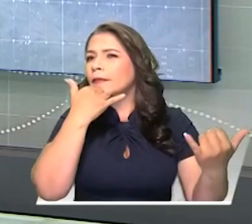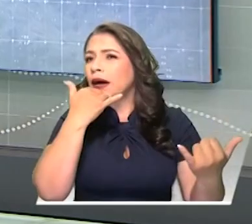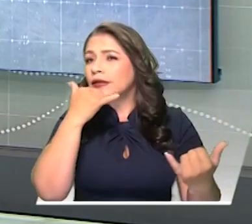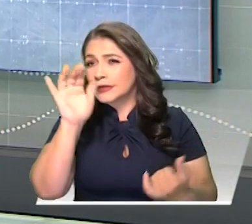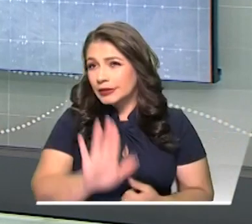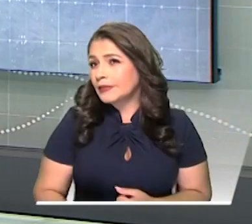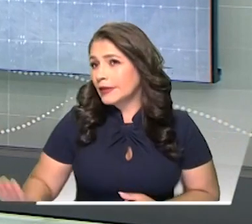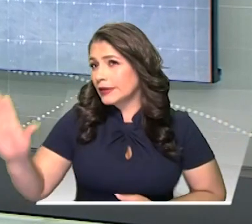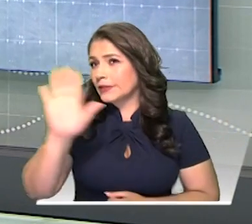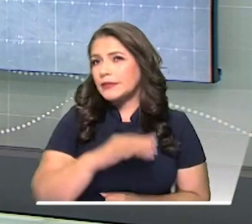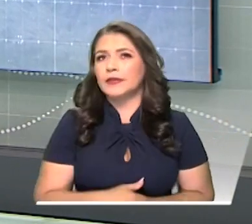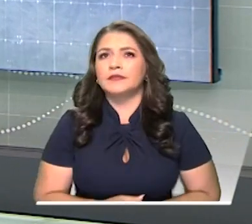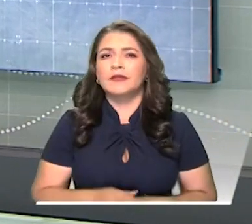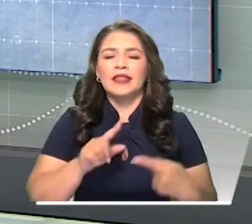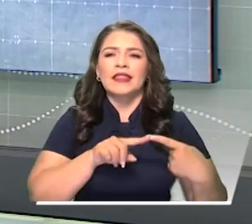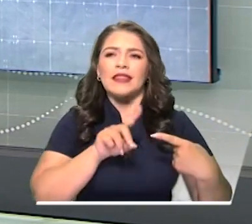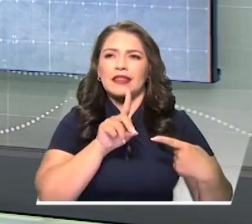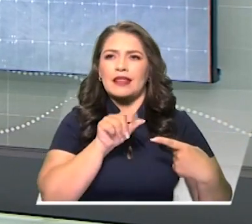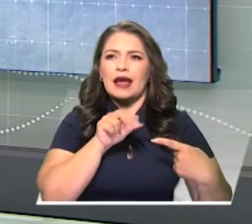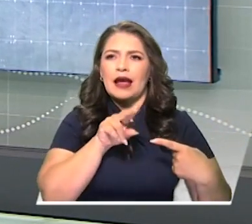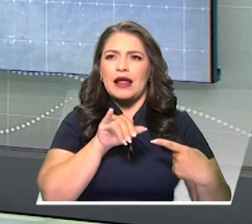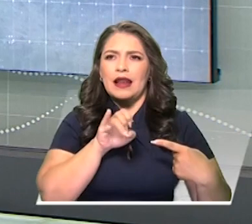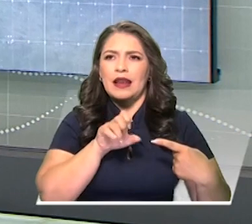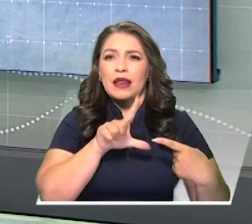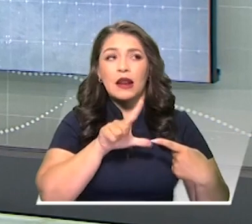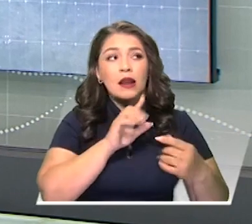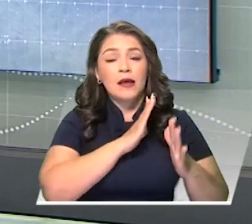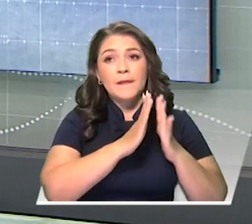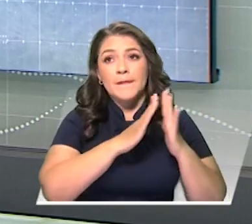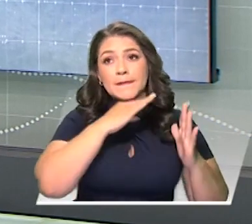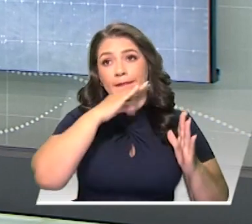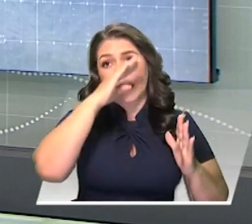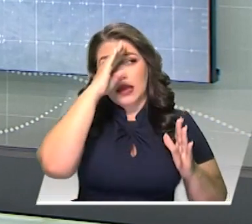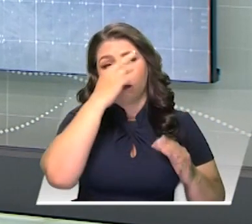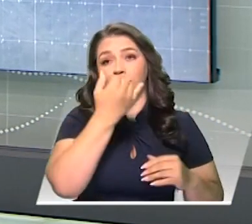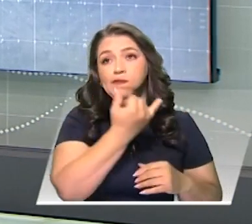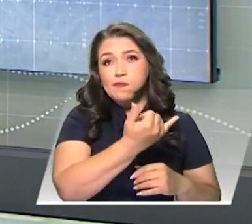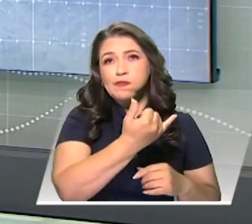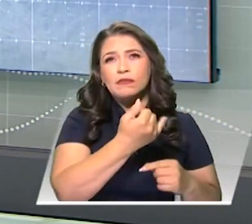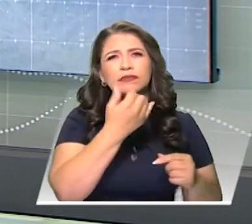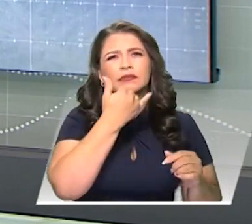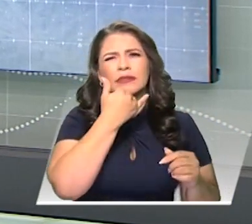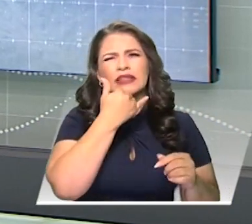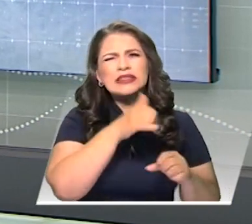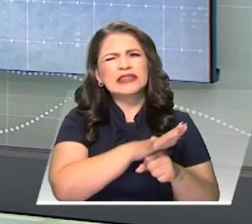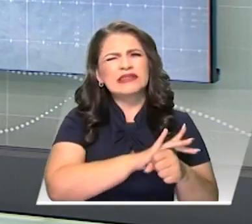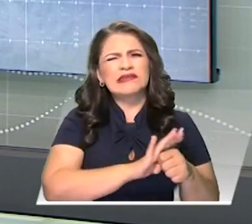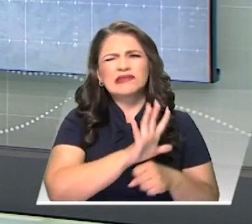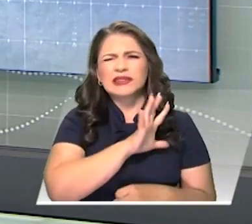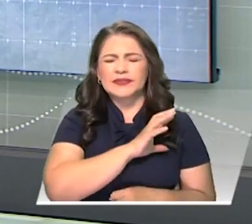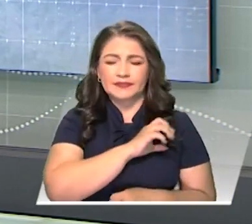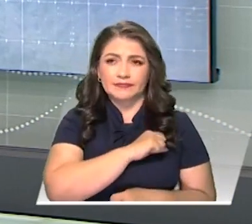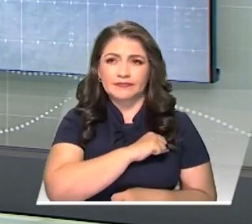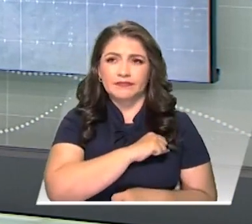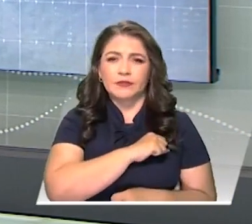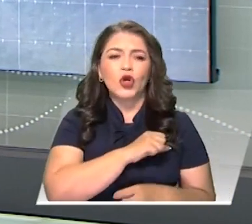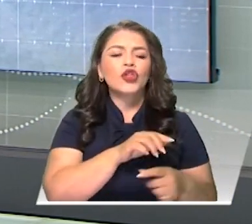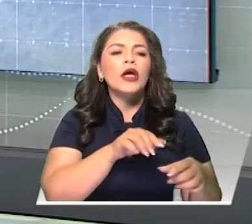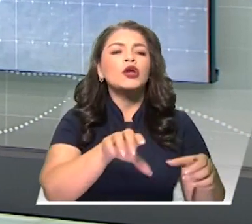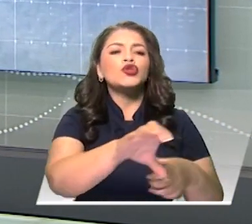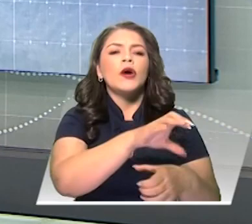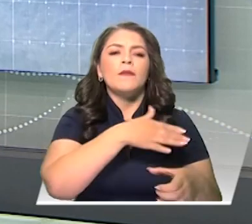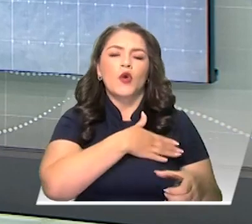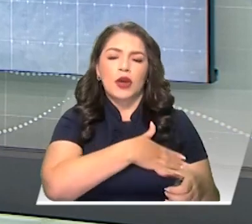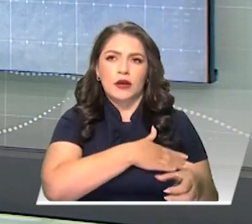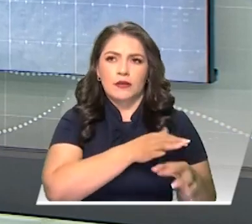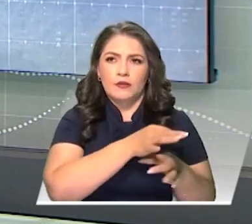tenemos a Daniel Palacio en el centro de Medellín con detalles de una situación lamentable y dolorosa en Ciudad Bolívar en las